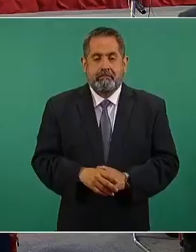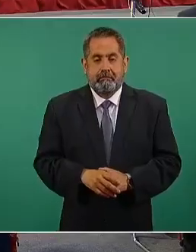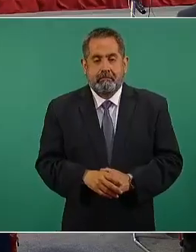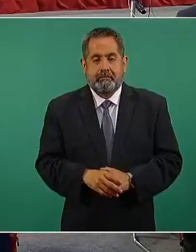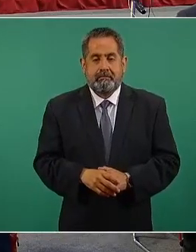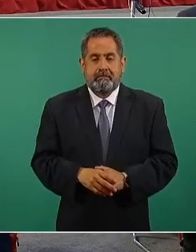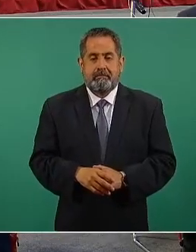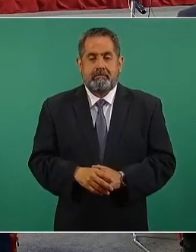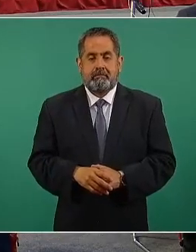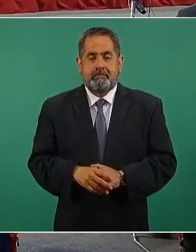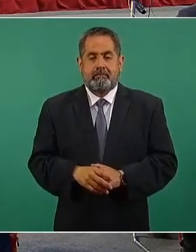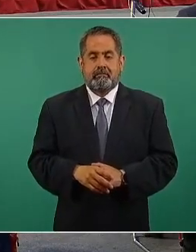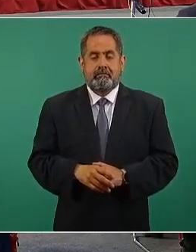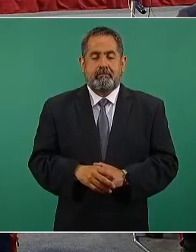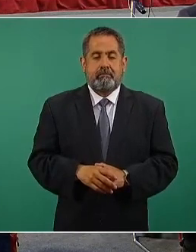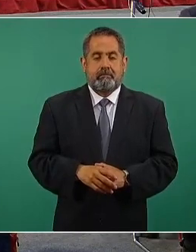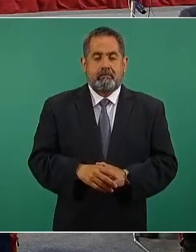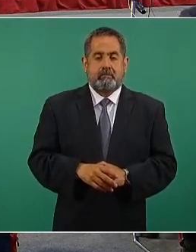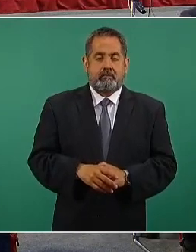El